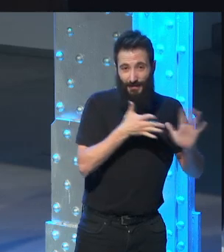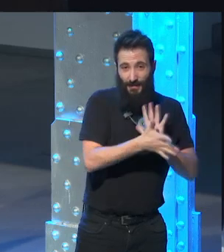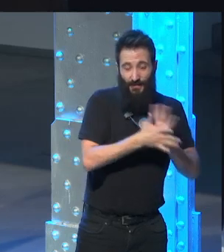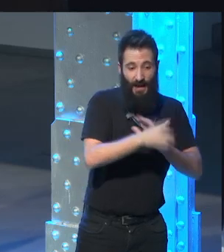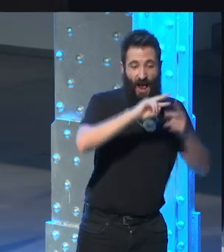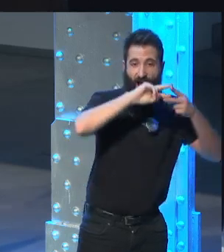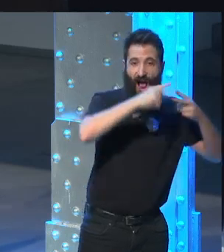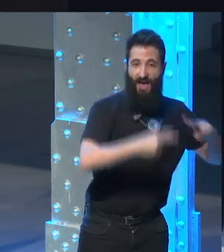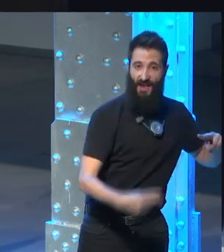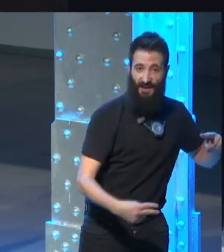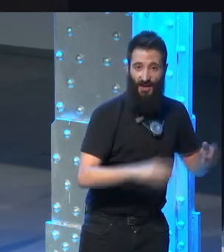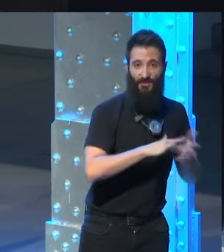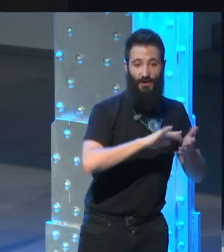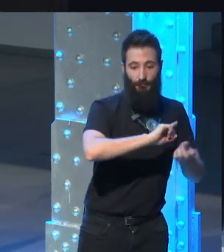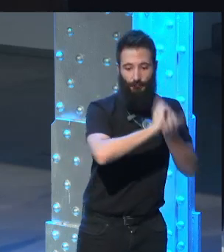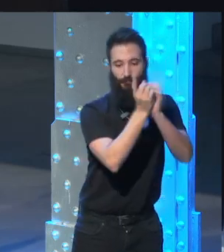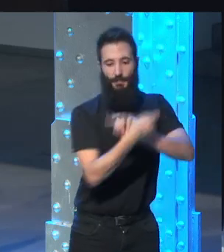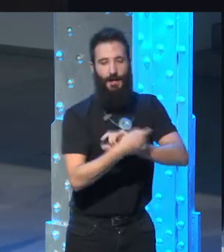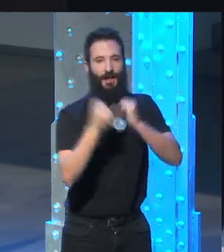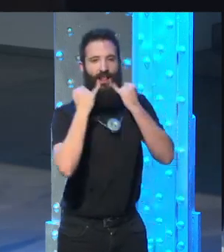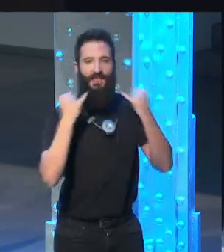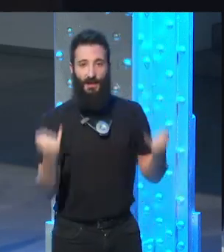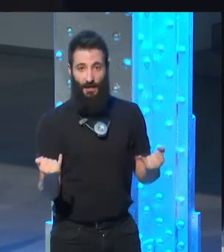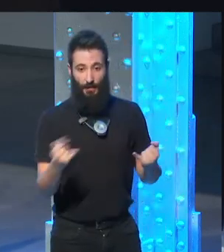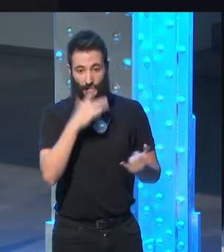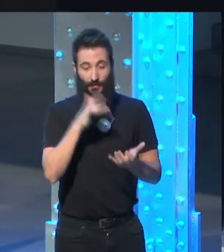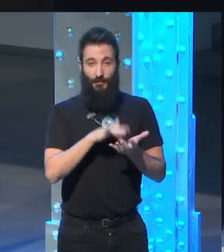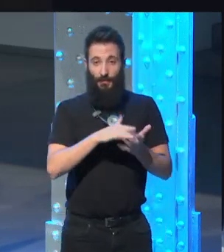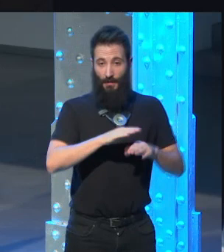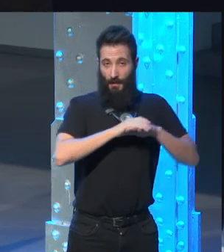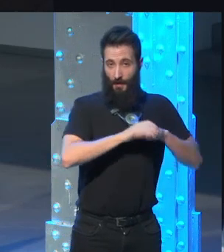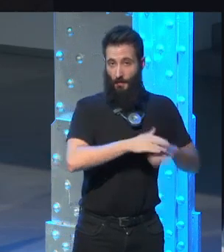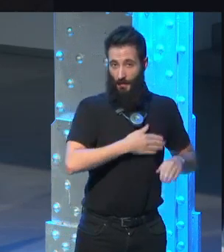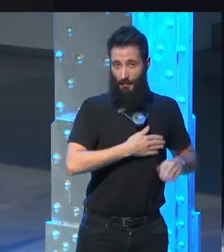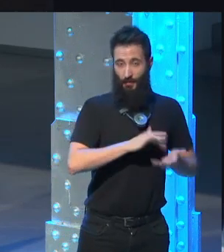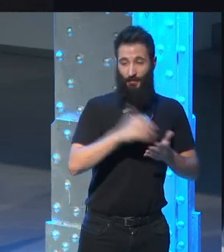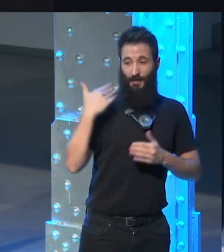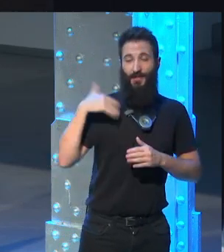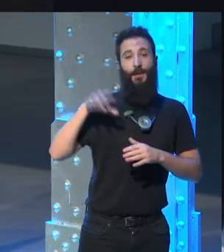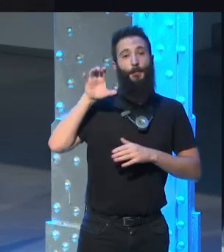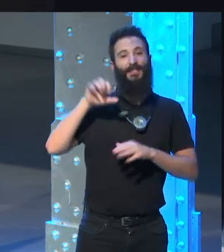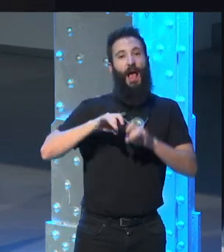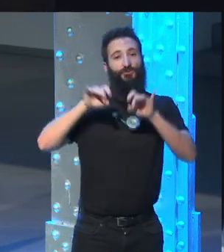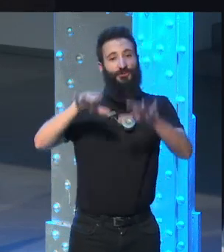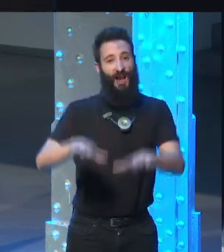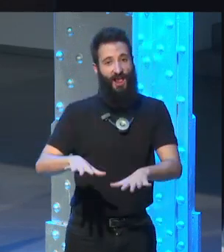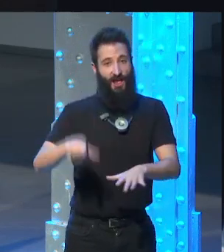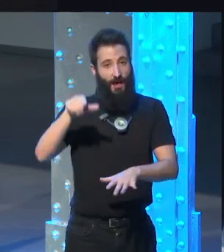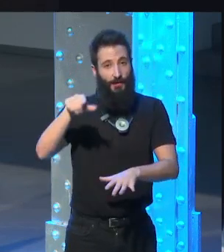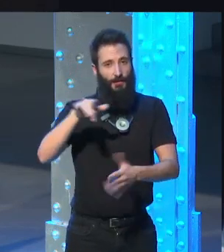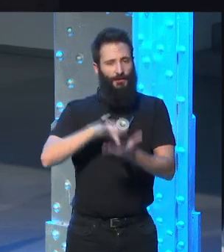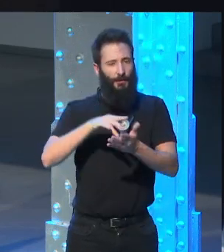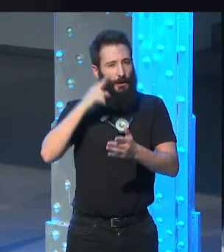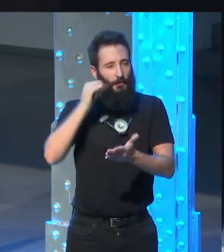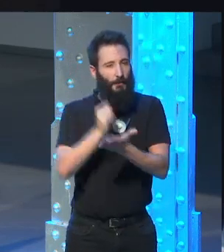el ADN como señales eléctricas. Y ya un colega había hecho una vez en Australia el